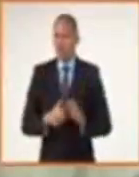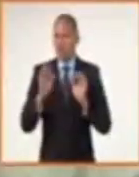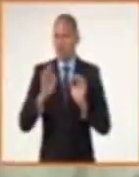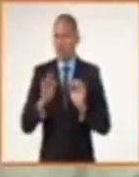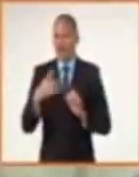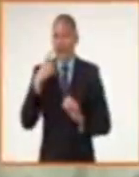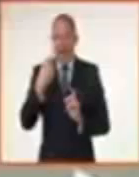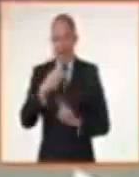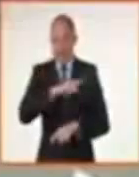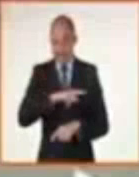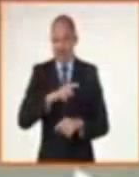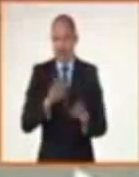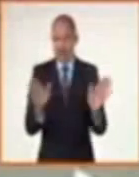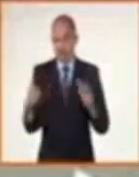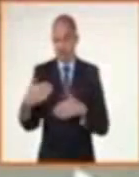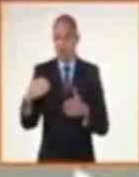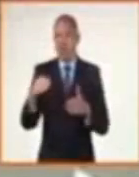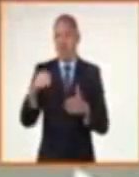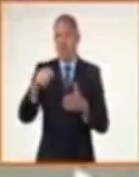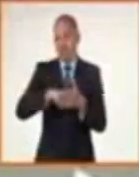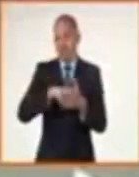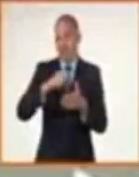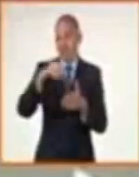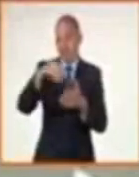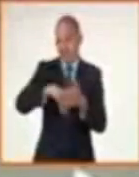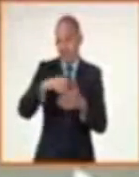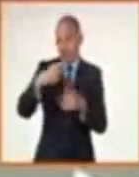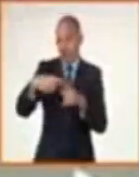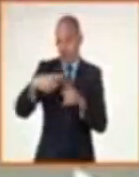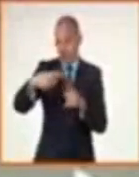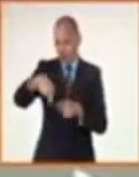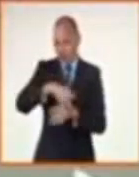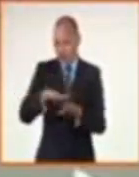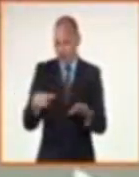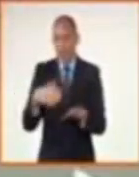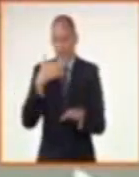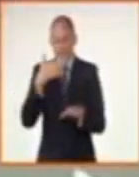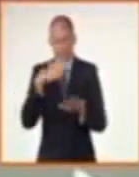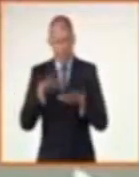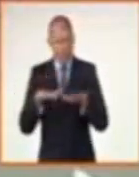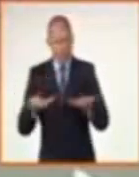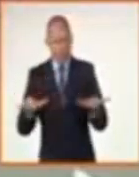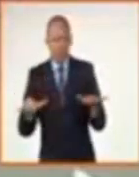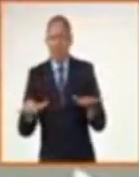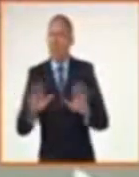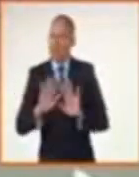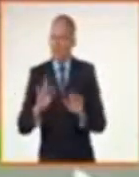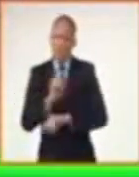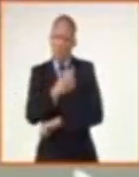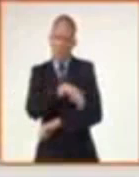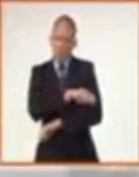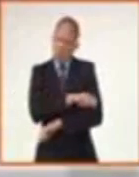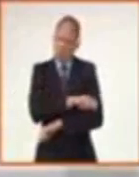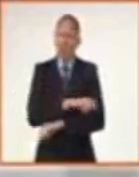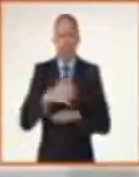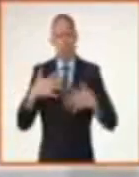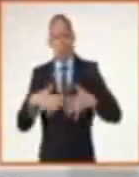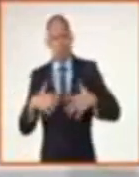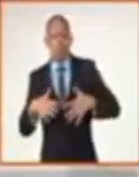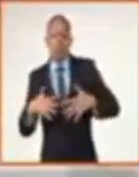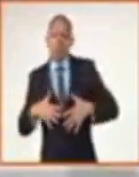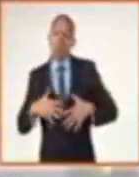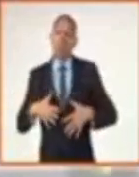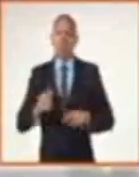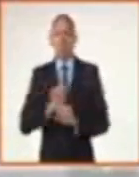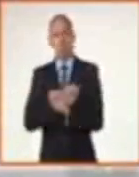elecciones se desarrollaron en un ambiente electoral favorable. El pueblo acudió a las urnas conscientemente,